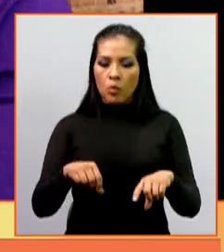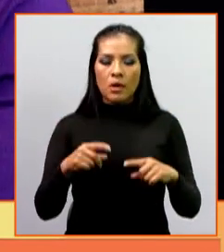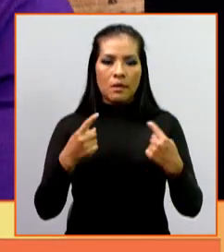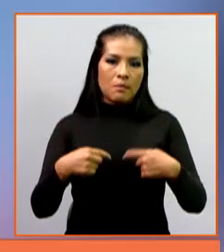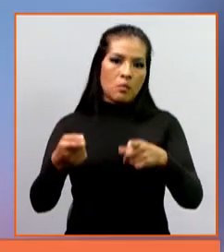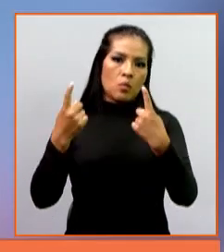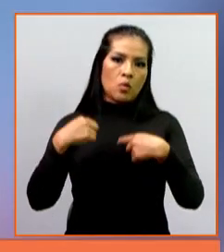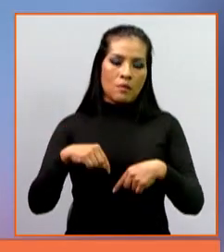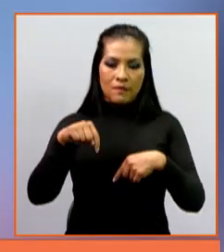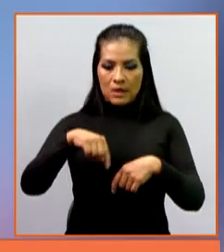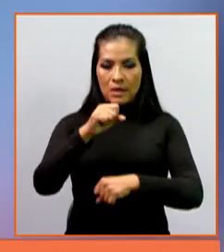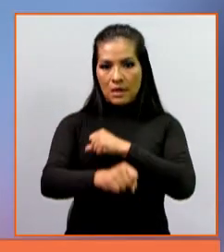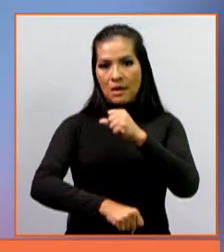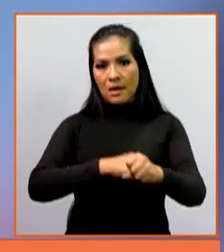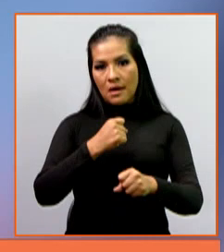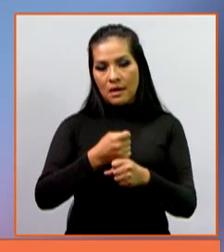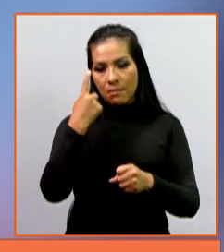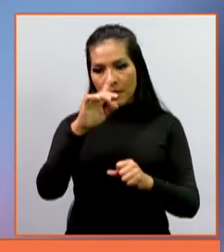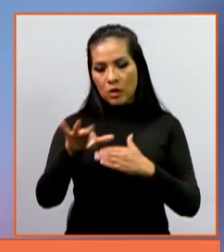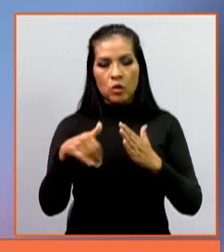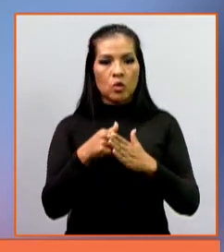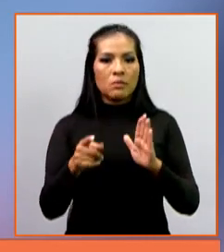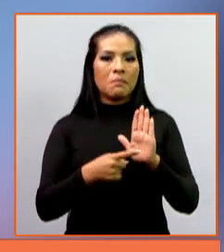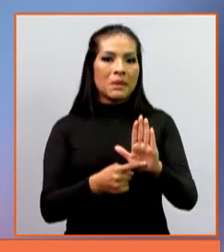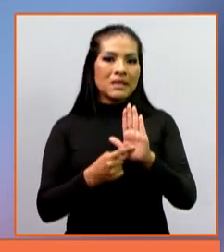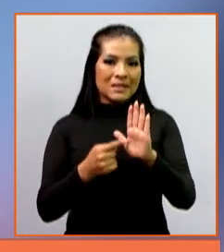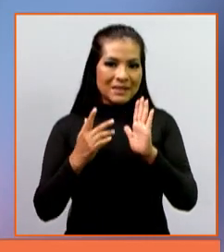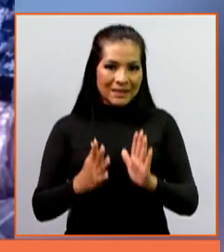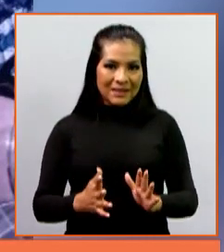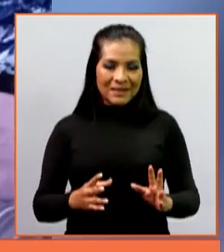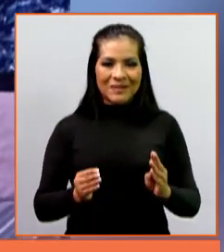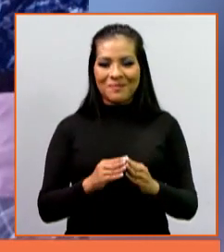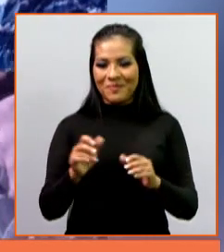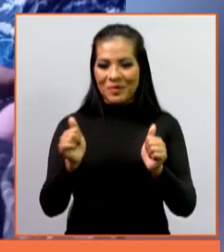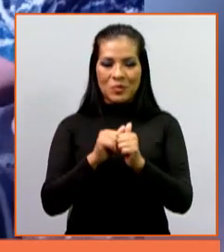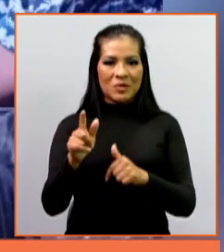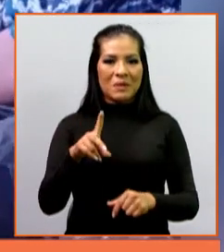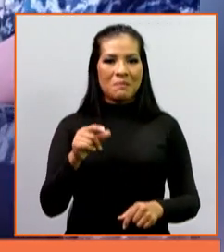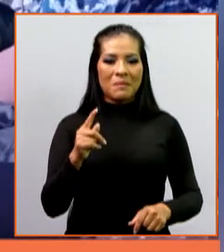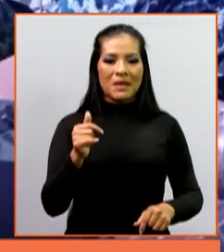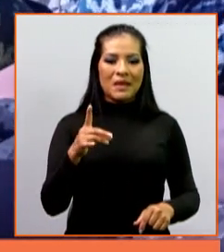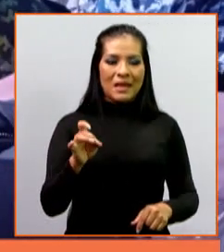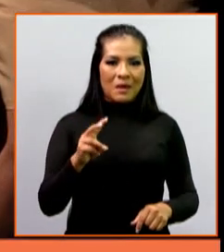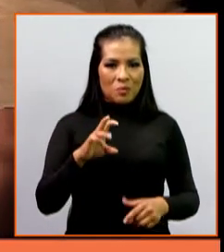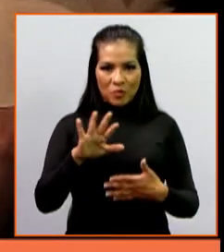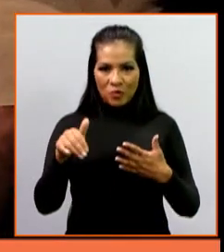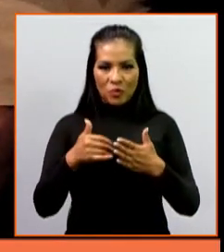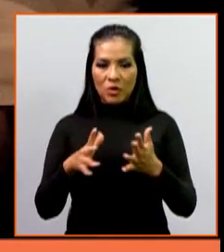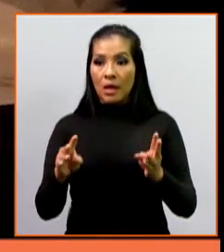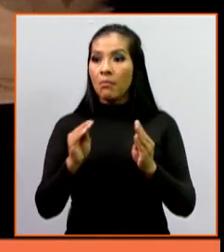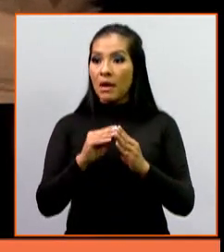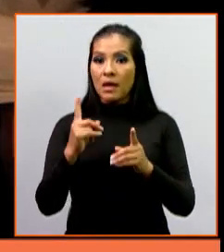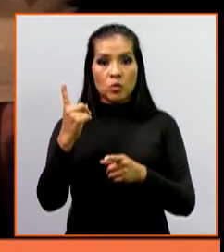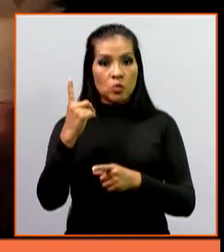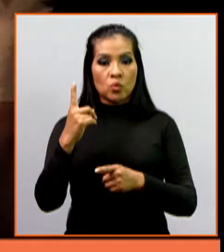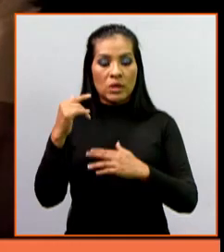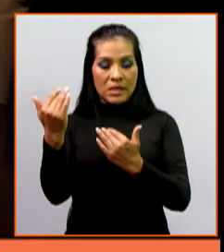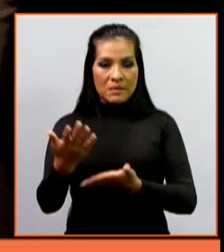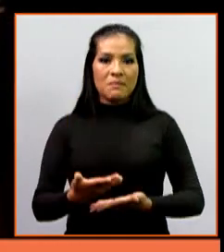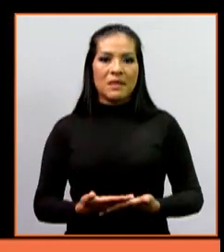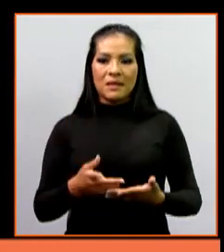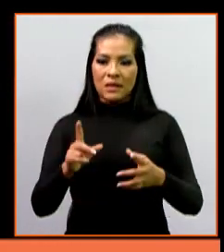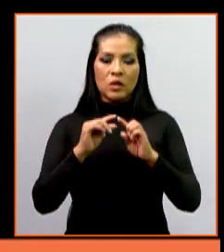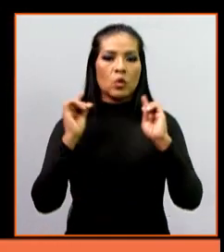las presentaciones. Pues con Patada Voladora con la Caro. Además, con tu invitada, ¿no? De lujo